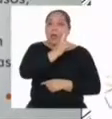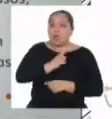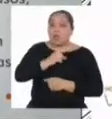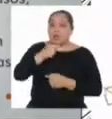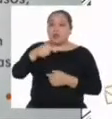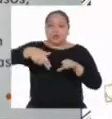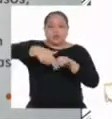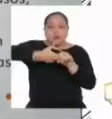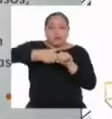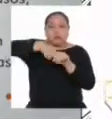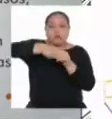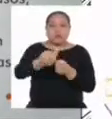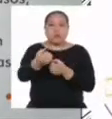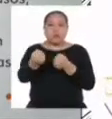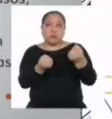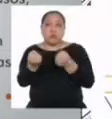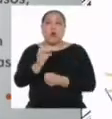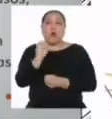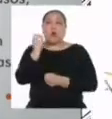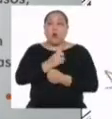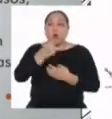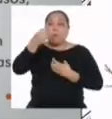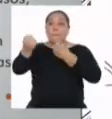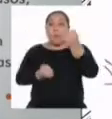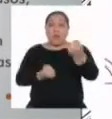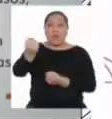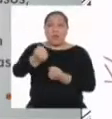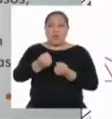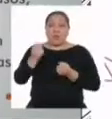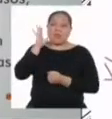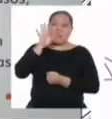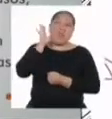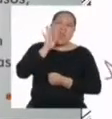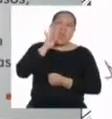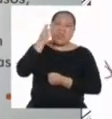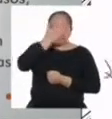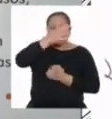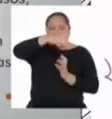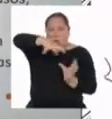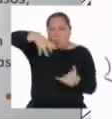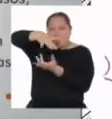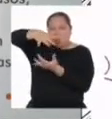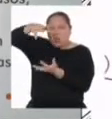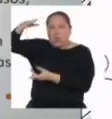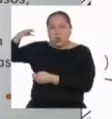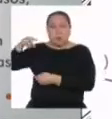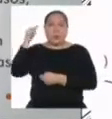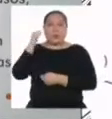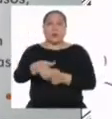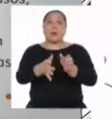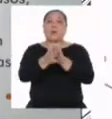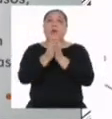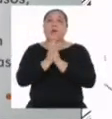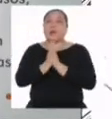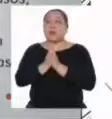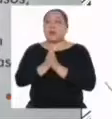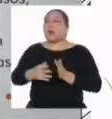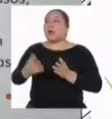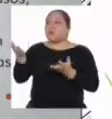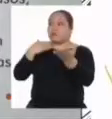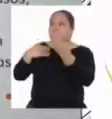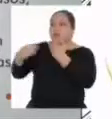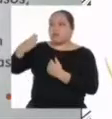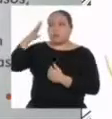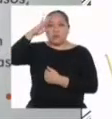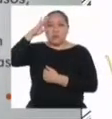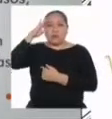mecánicos. También si se trata de unidades de transporte vehicular. En estos casos, además, puedes solicitar un operativo en coordinación